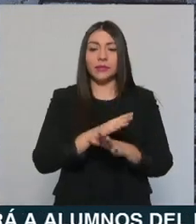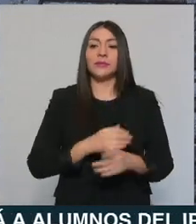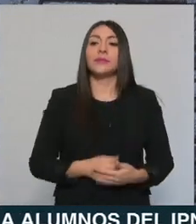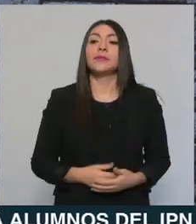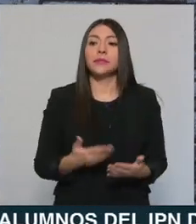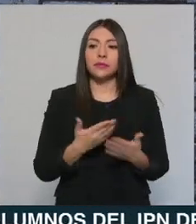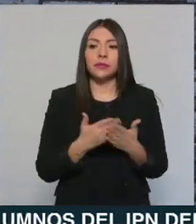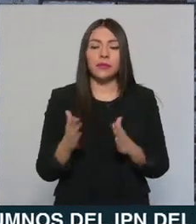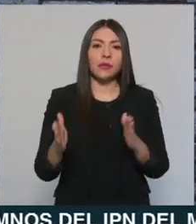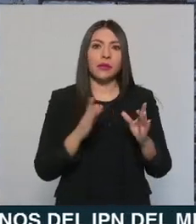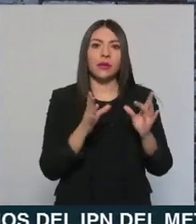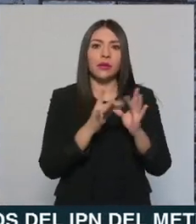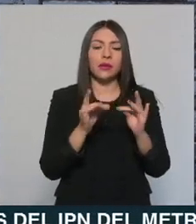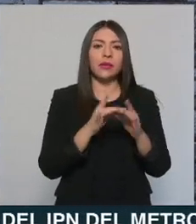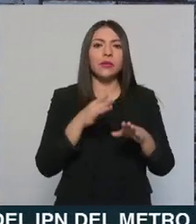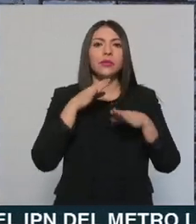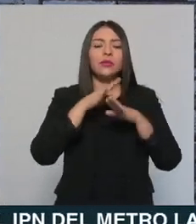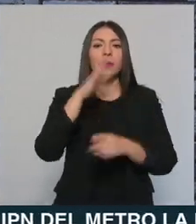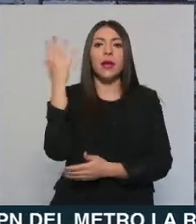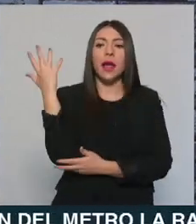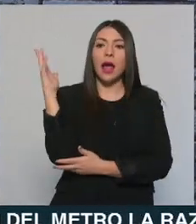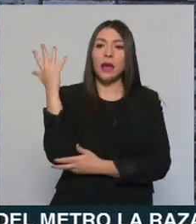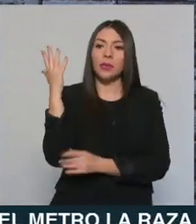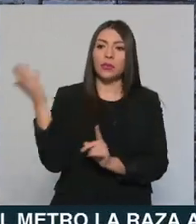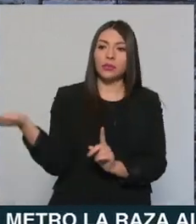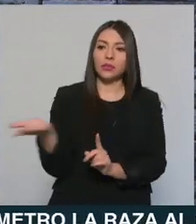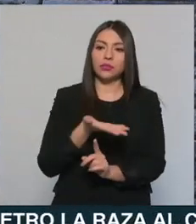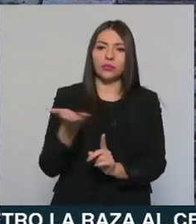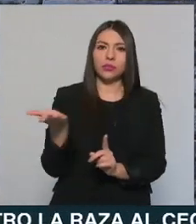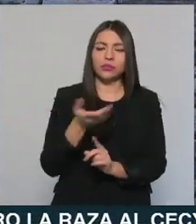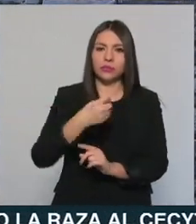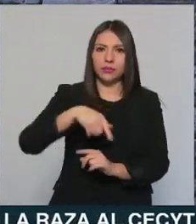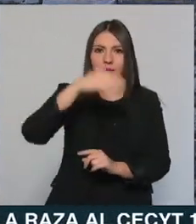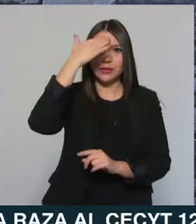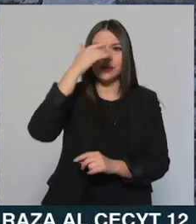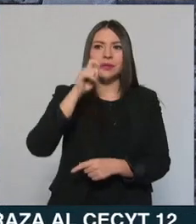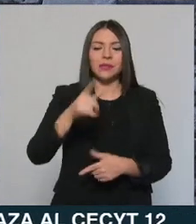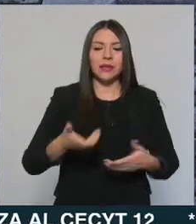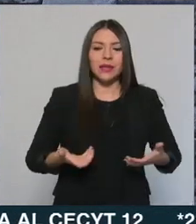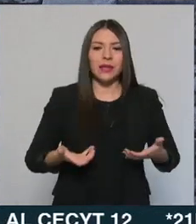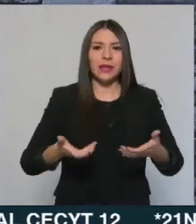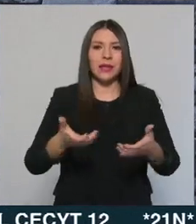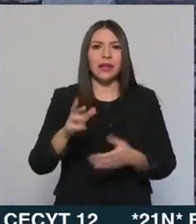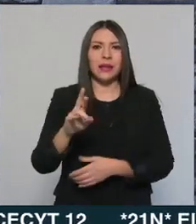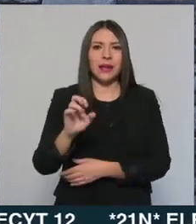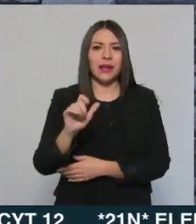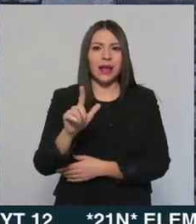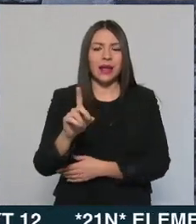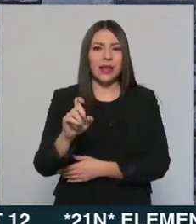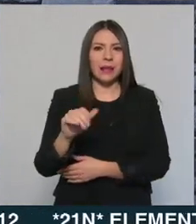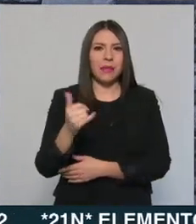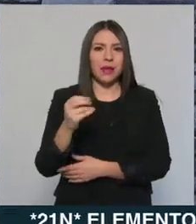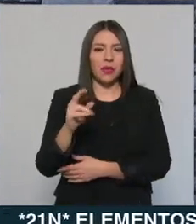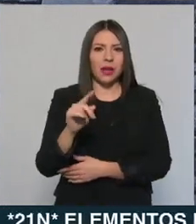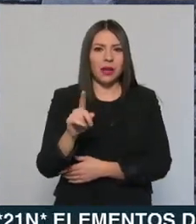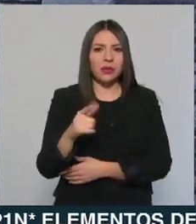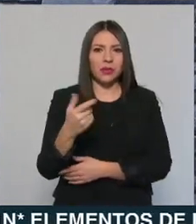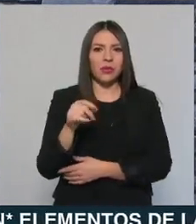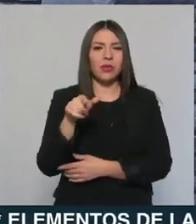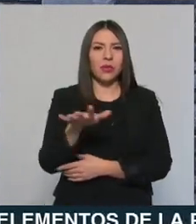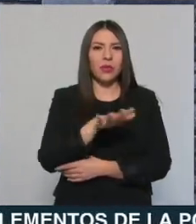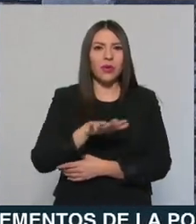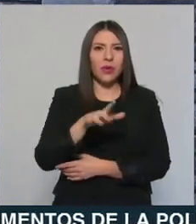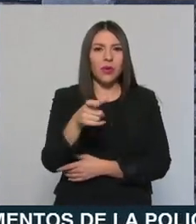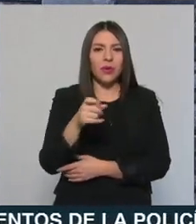Y mire, vamos a hablar precisamente de la tala de árboles que se realizó, pues usted bien lo sabe, allá en la calle Real de Mayorazgo, en la colonia Joco. Y esto sigue